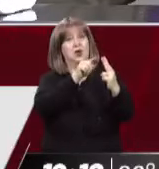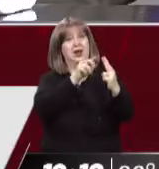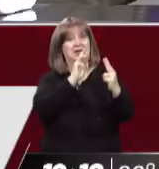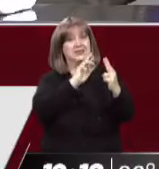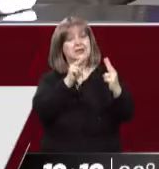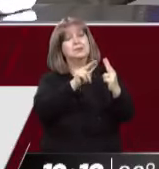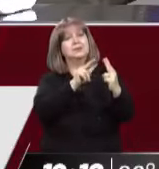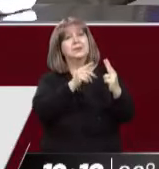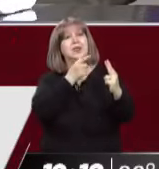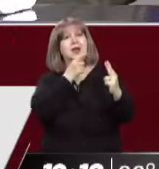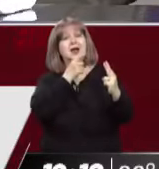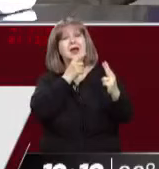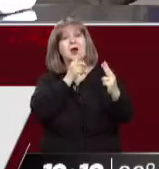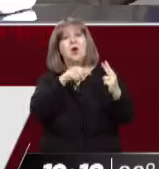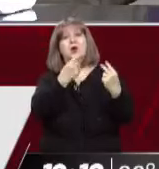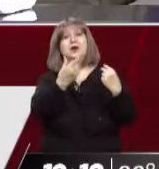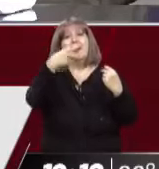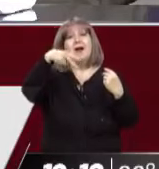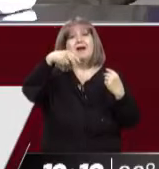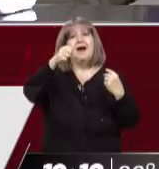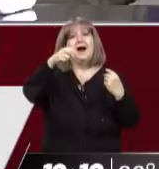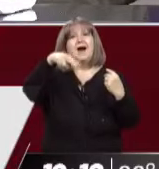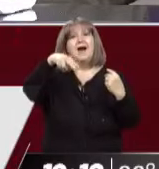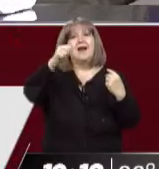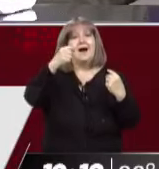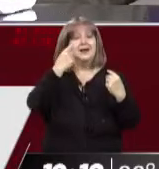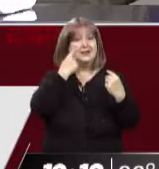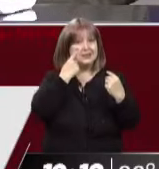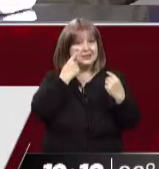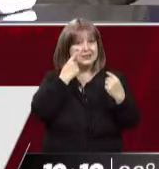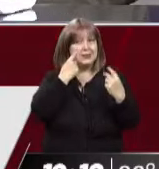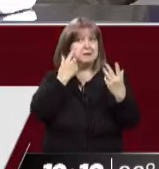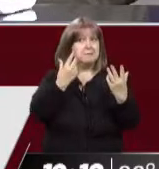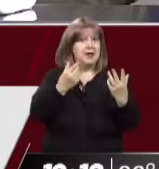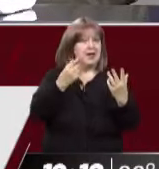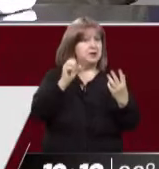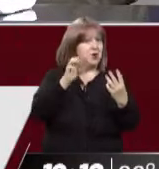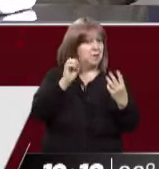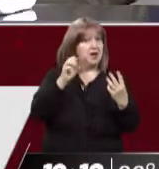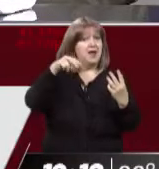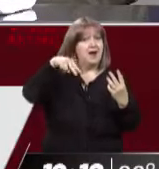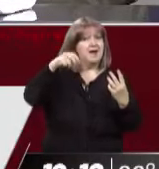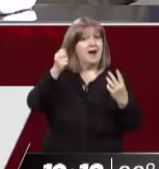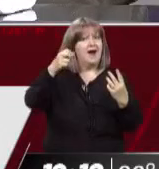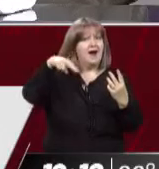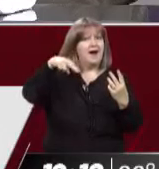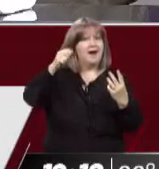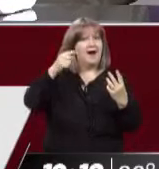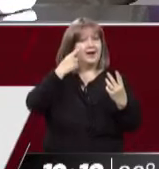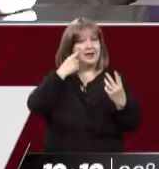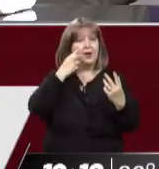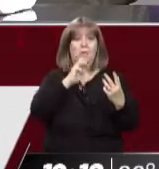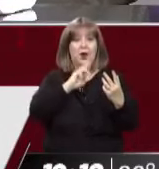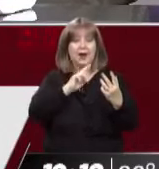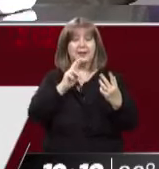que habría tenido una conversación con Nanay. Nanay es un hombre que bueno, también residiría allí en el barrio Sargento